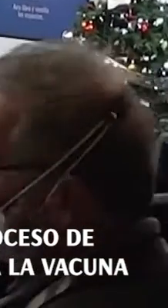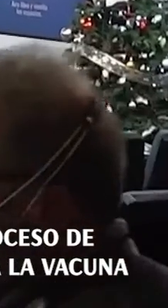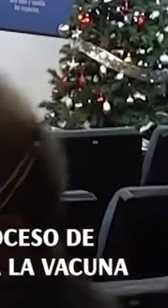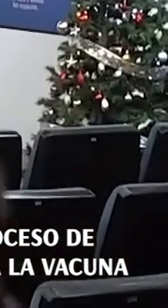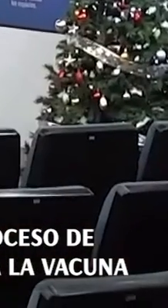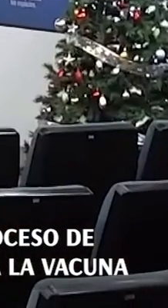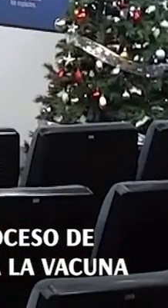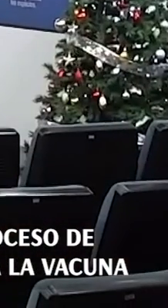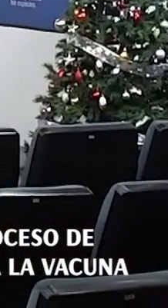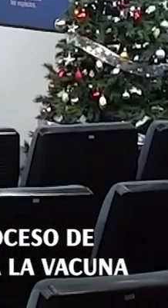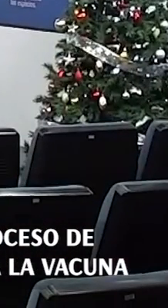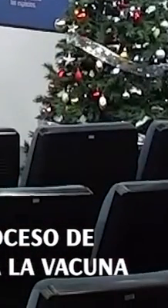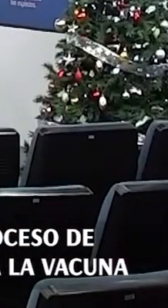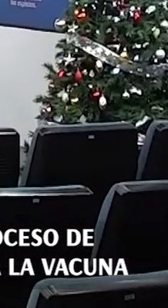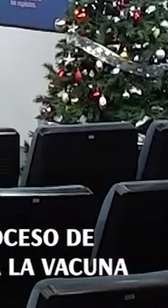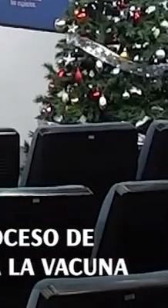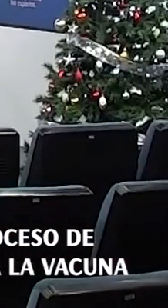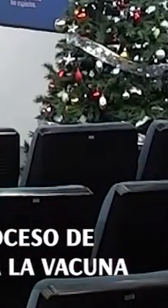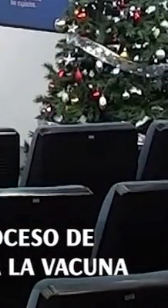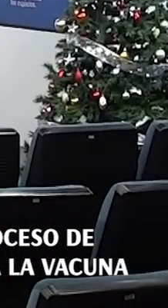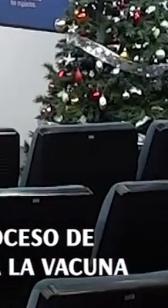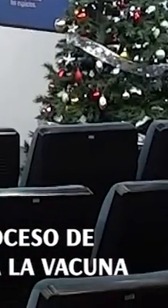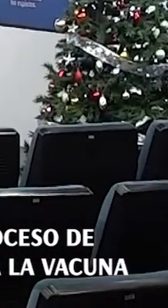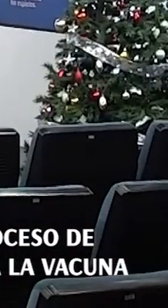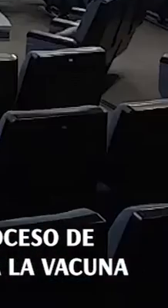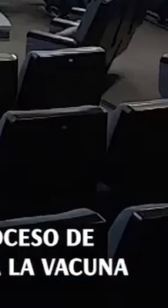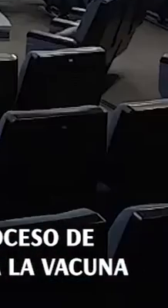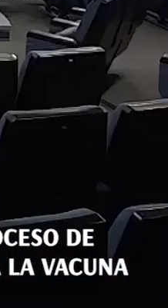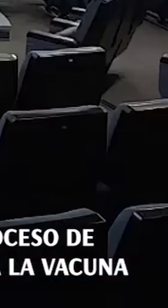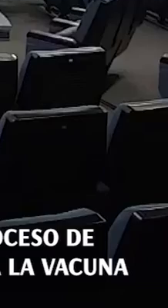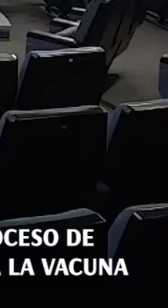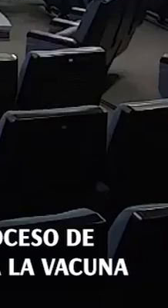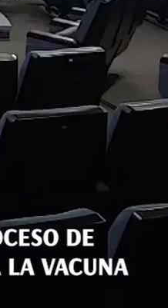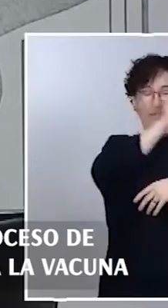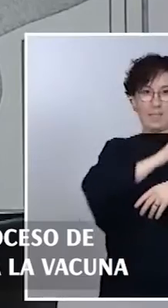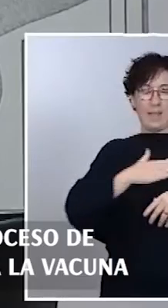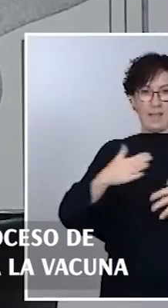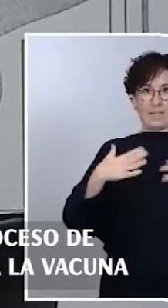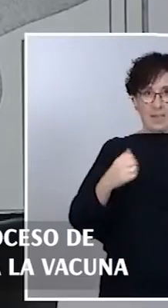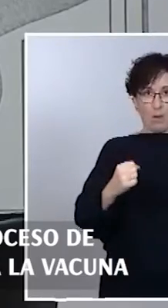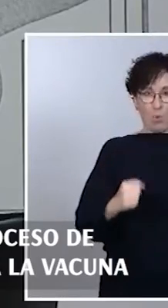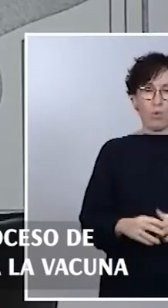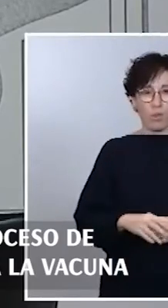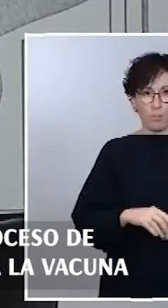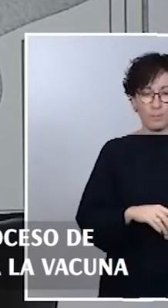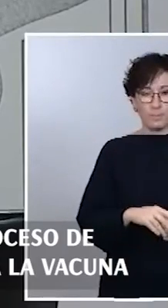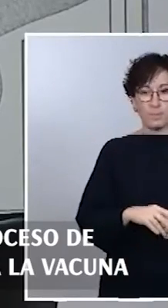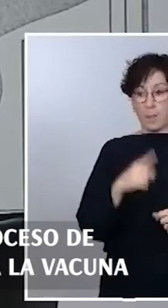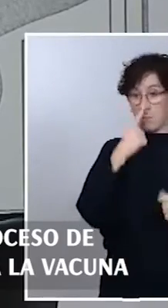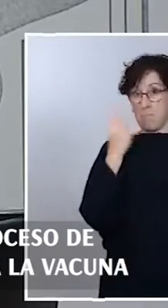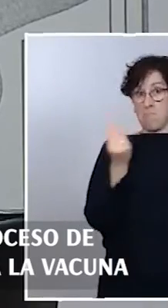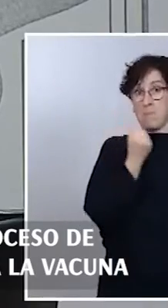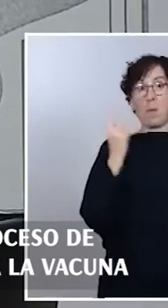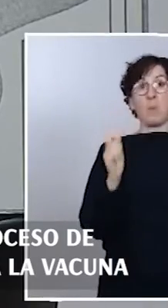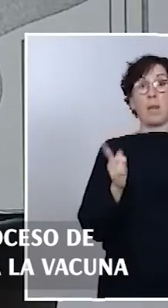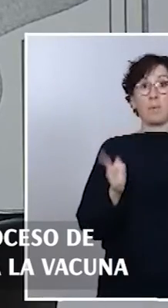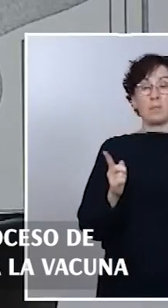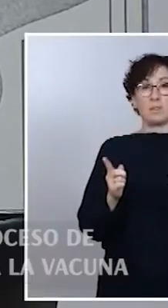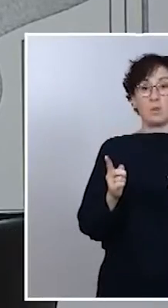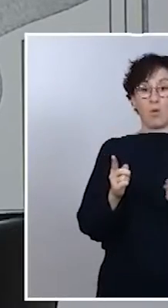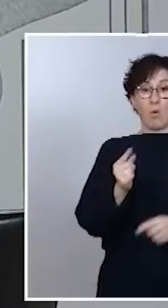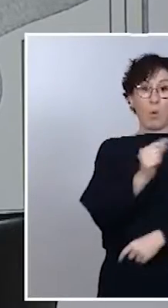es que la vacuna llegue a principios de 2021. La previsión es que las primeras vacunas lleguen a España muy pronto,